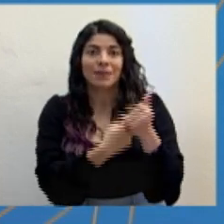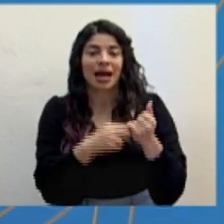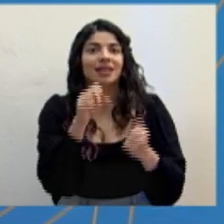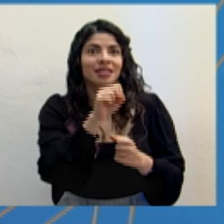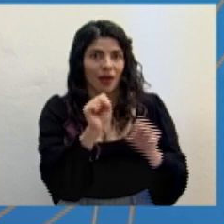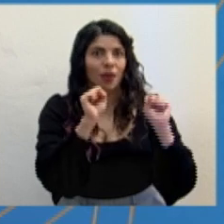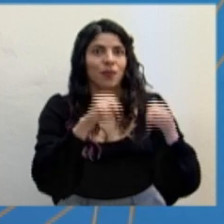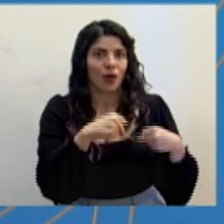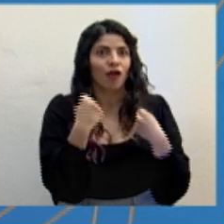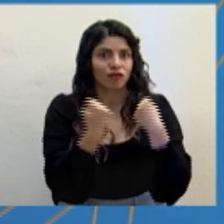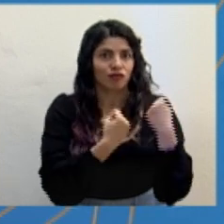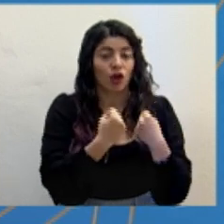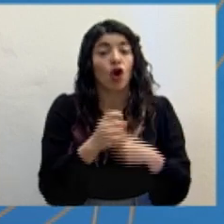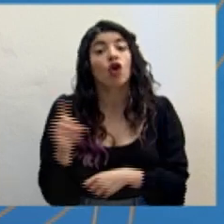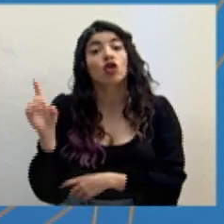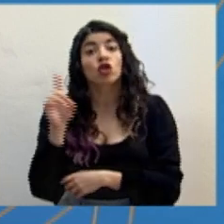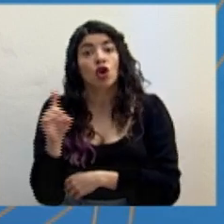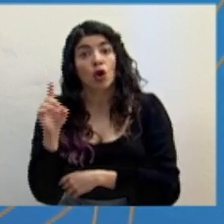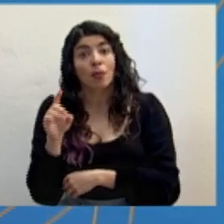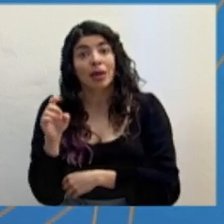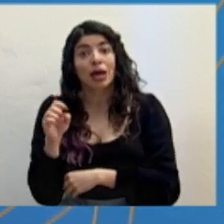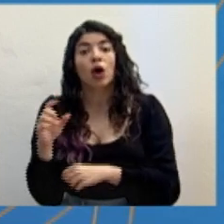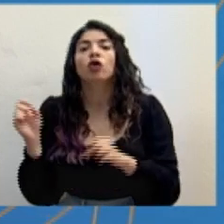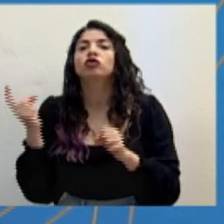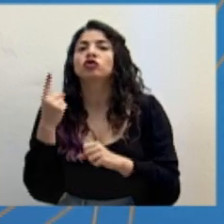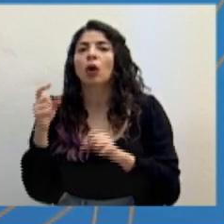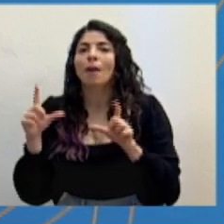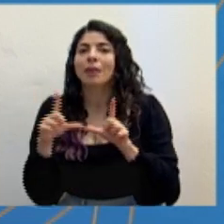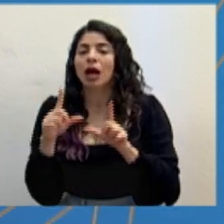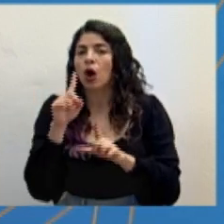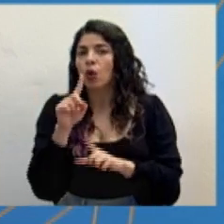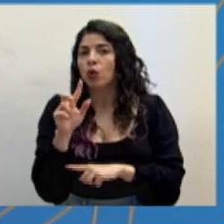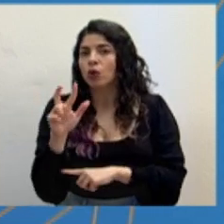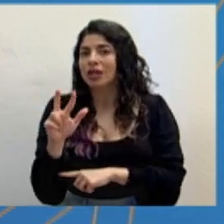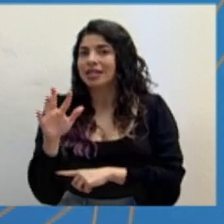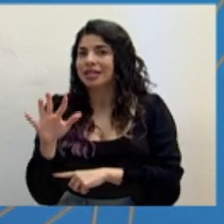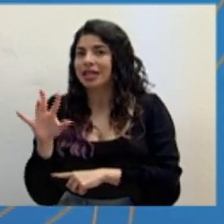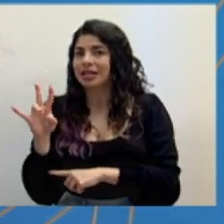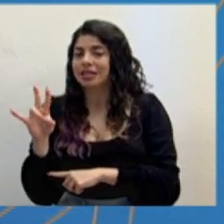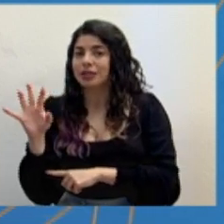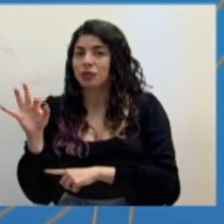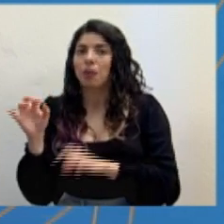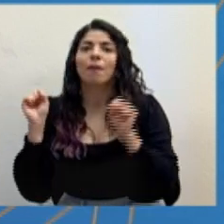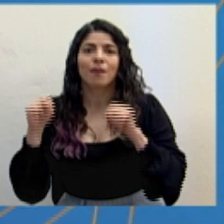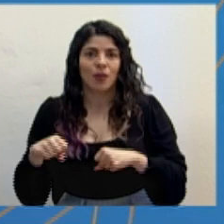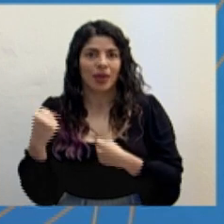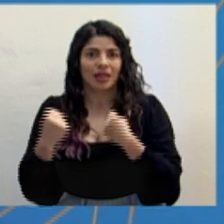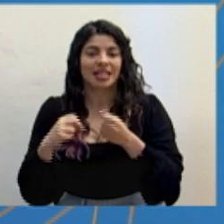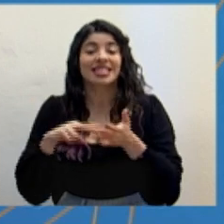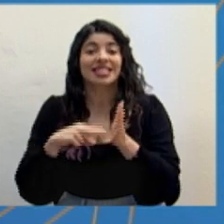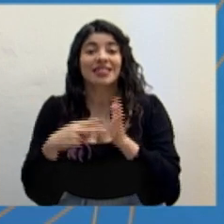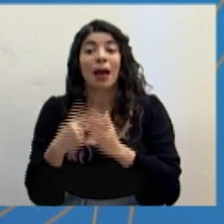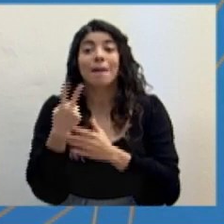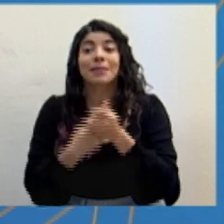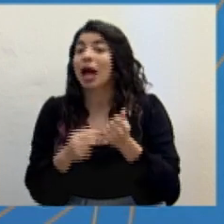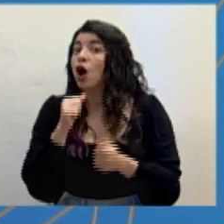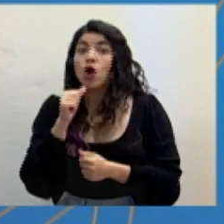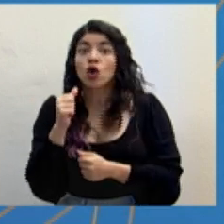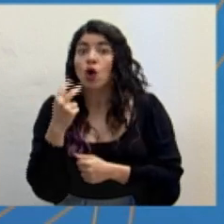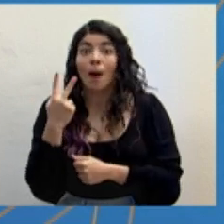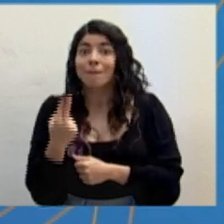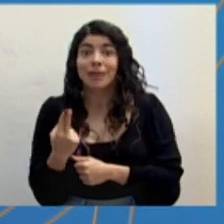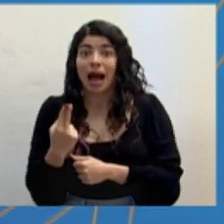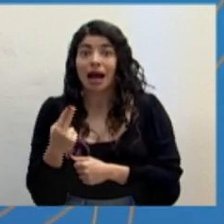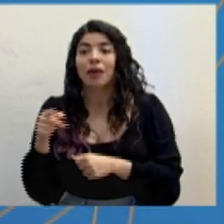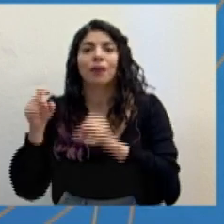los domingos circulan las placas terminadas en 1, 3, 5, 7 y 9, es decir, las placas impar.